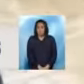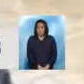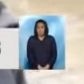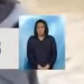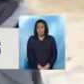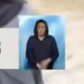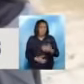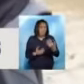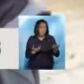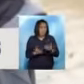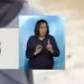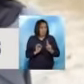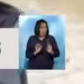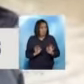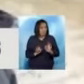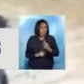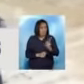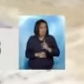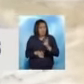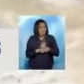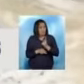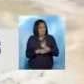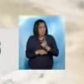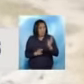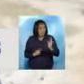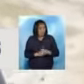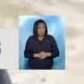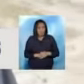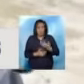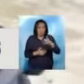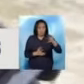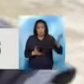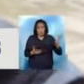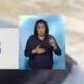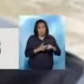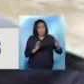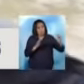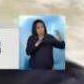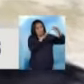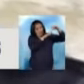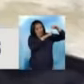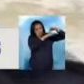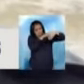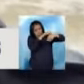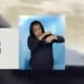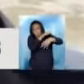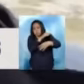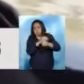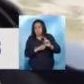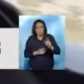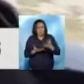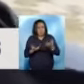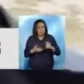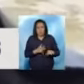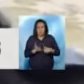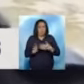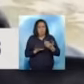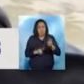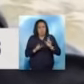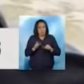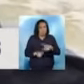Que no se arriesgue, generalmente tenga mucha precaución, porque en cualquier momento puede bajar y no queremos pérdida de vidas humanas en